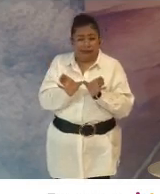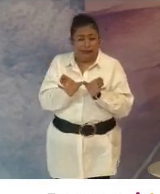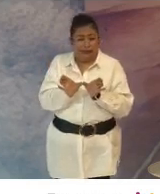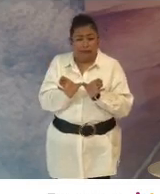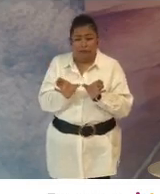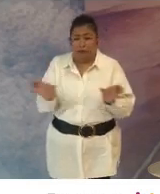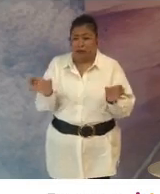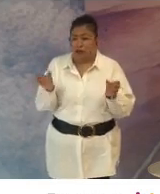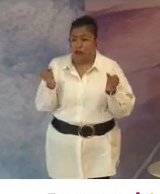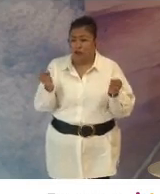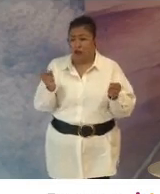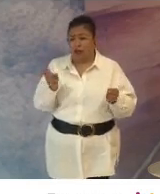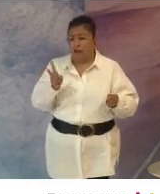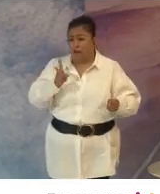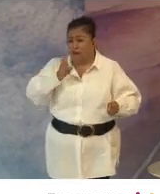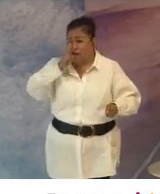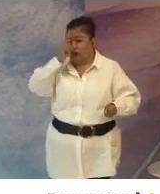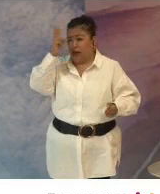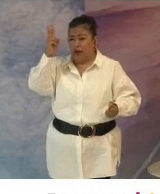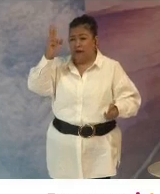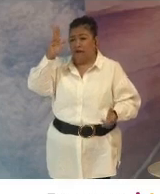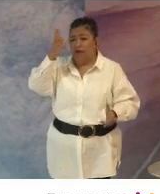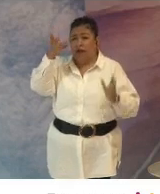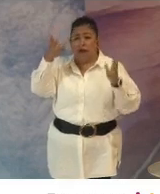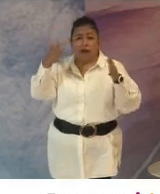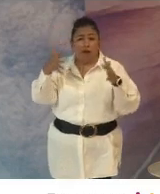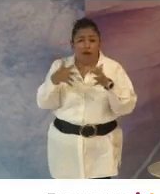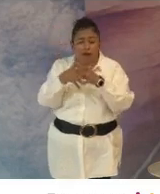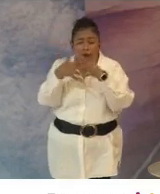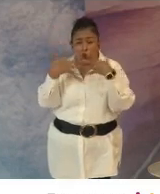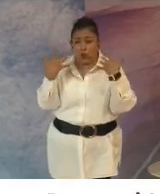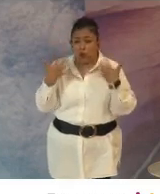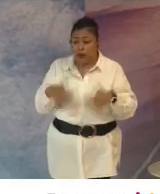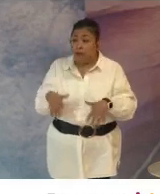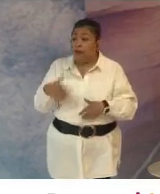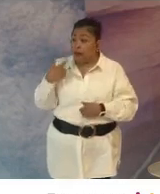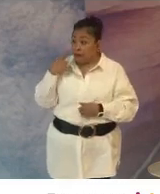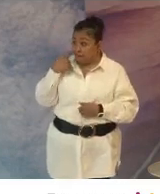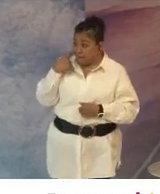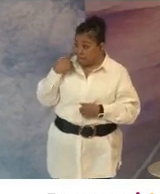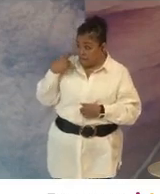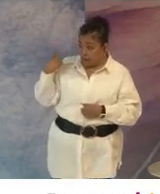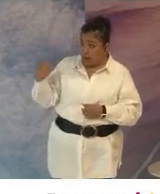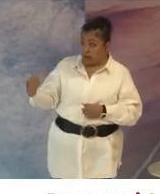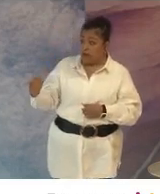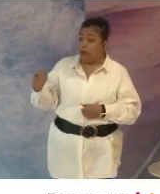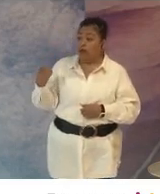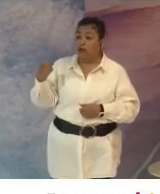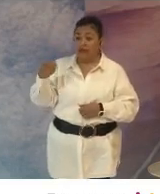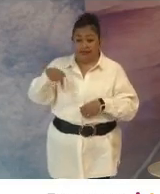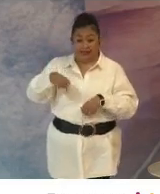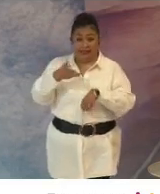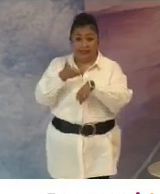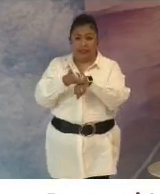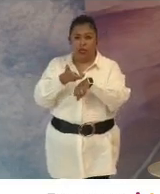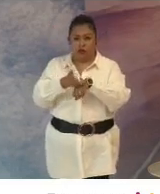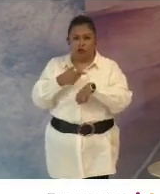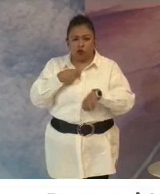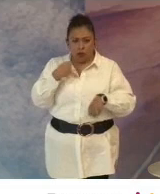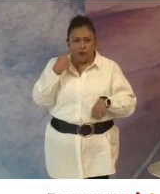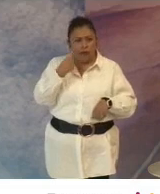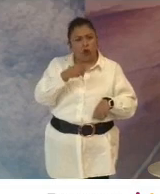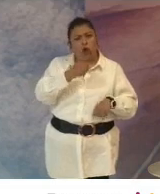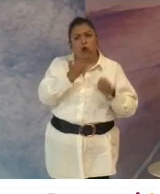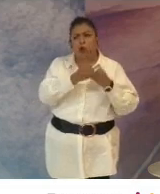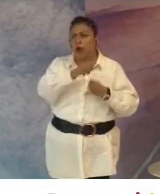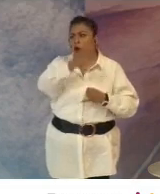hiperpolarización, la violencia, la guerra. Esencialmente, lo que vemos aquí en Estados Unidos, lo he visto, y también